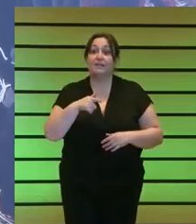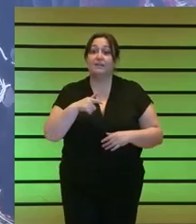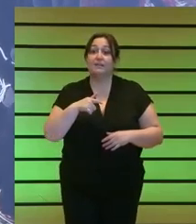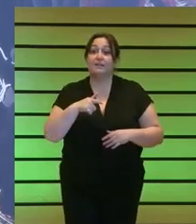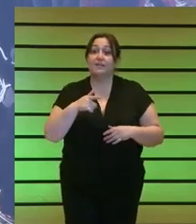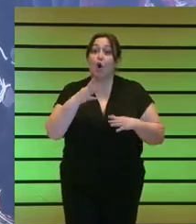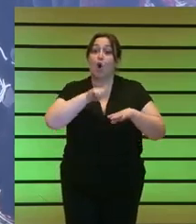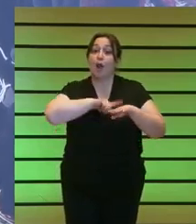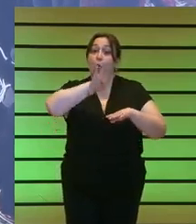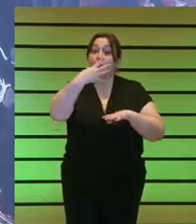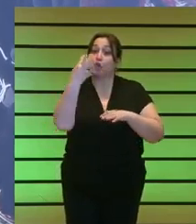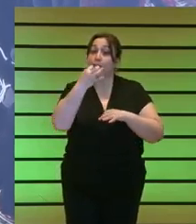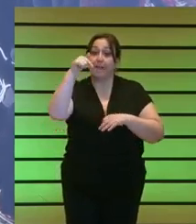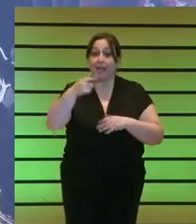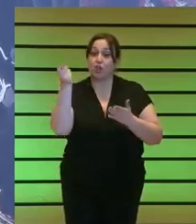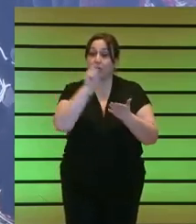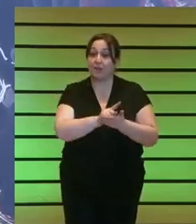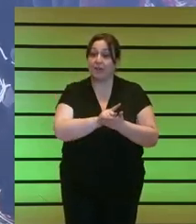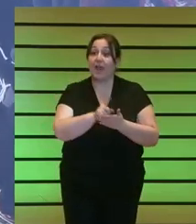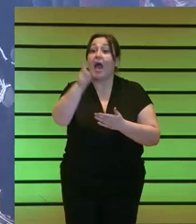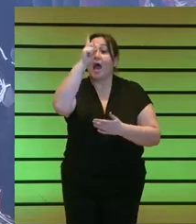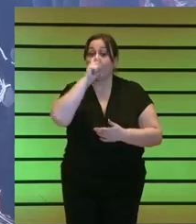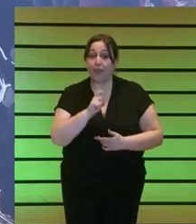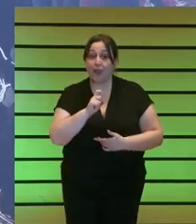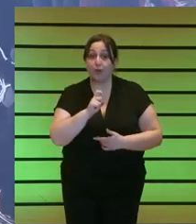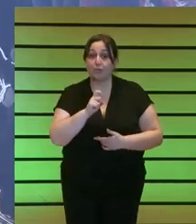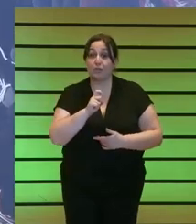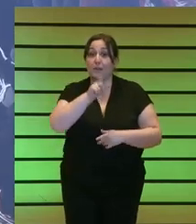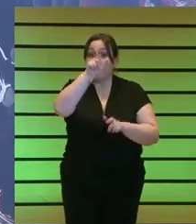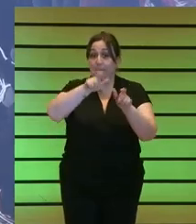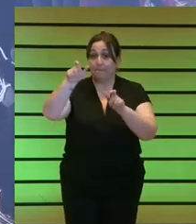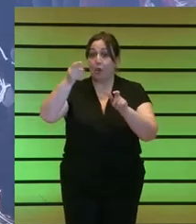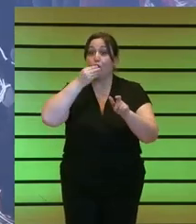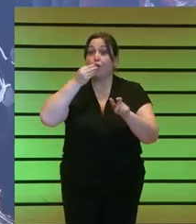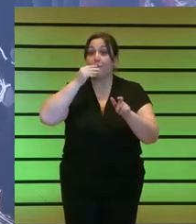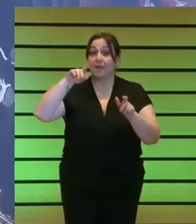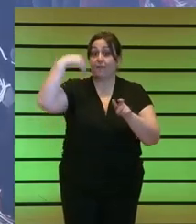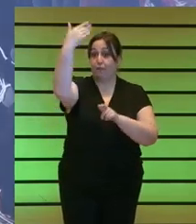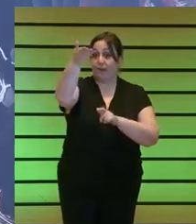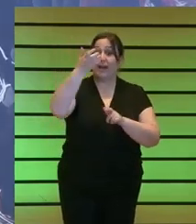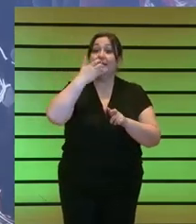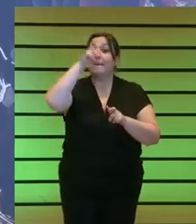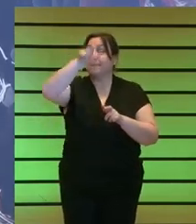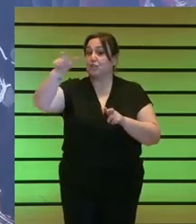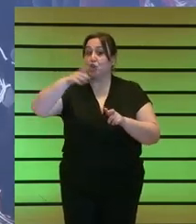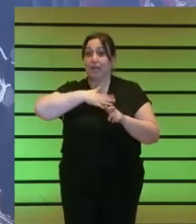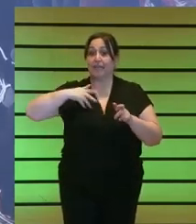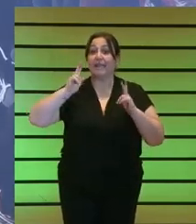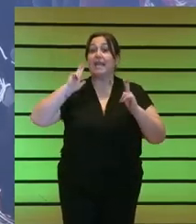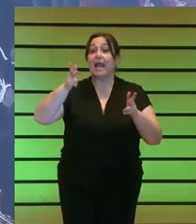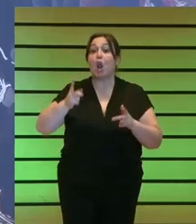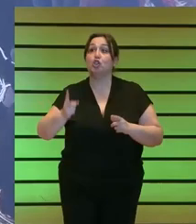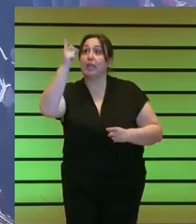no son porque a las 4 tenemos que estar aquí recordaros que aquellos que la comida está en el Hall aquellos que quieran ir al hotel es el momento